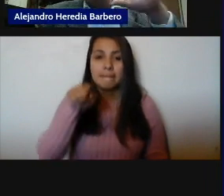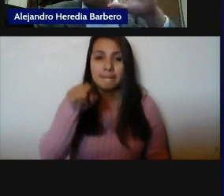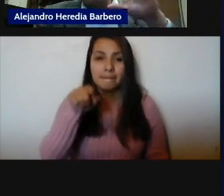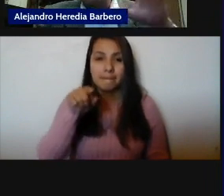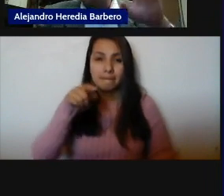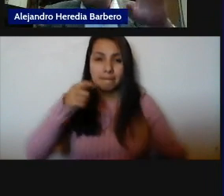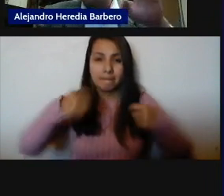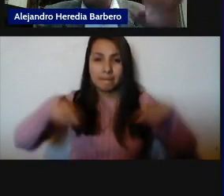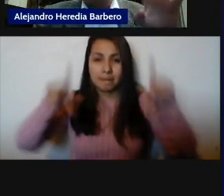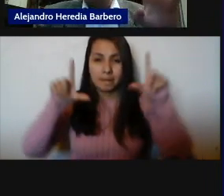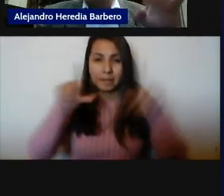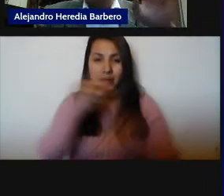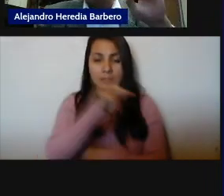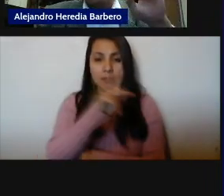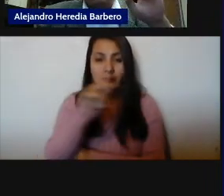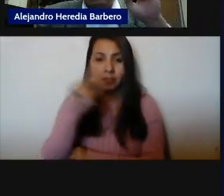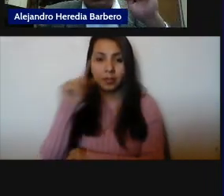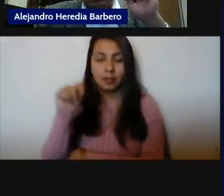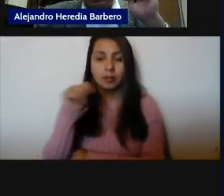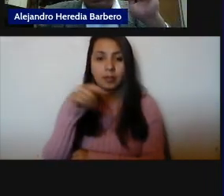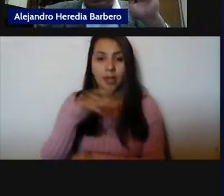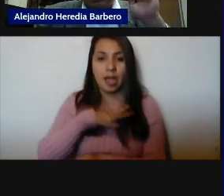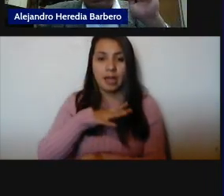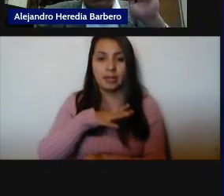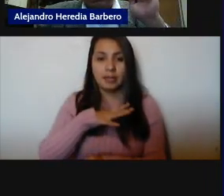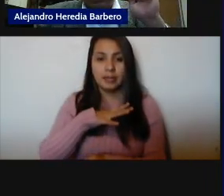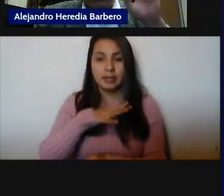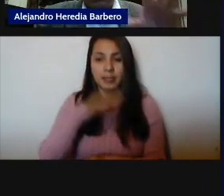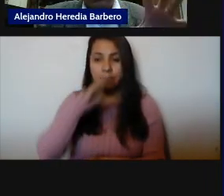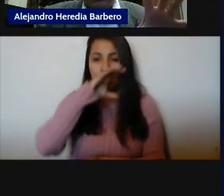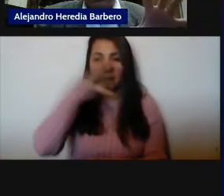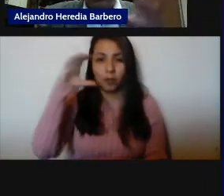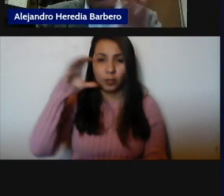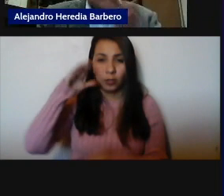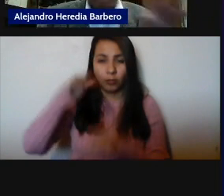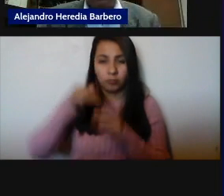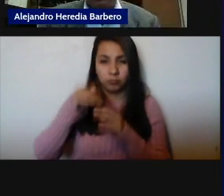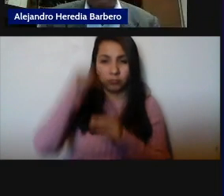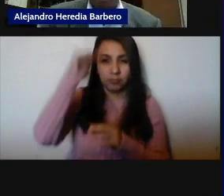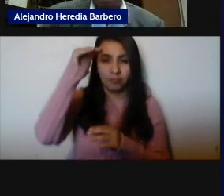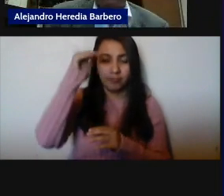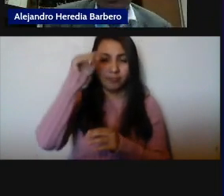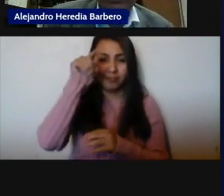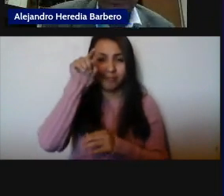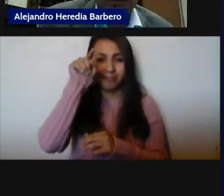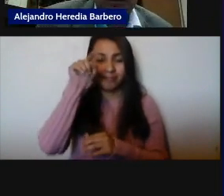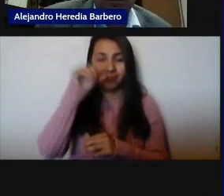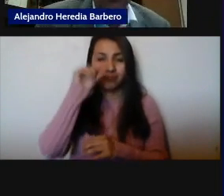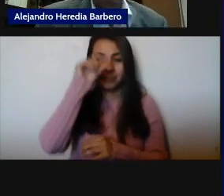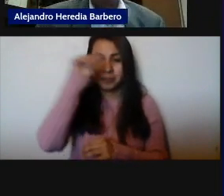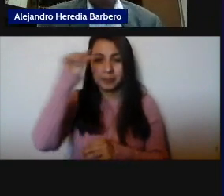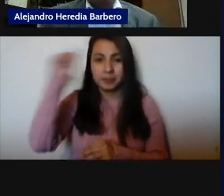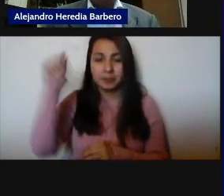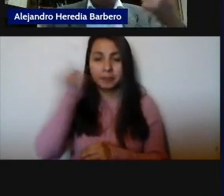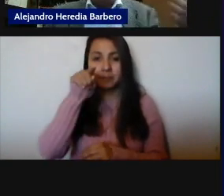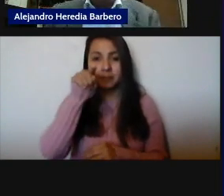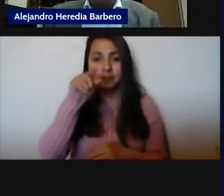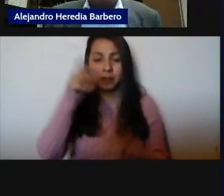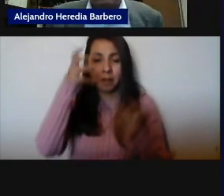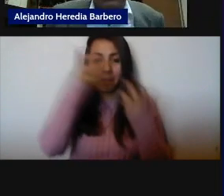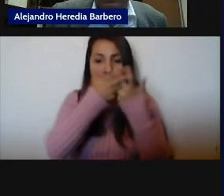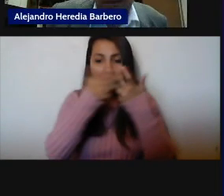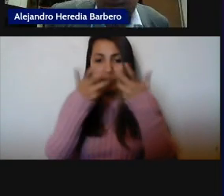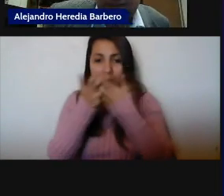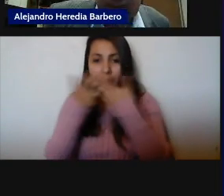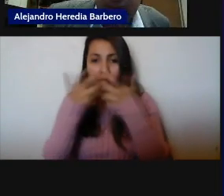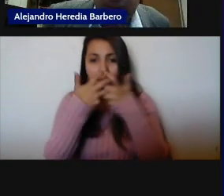Lo que tenemos en esta diapositiva también, en la parte de arriba, la imagen donde están los cristalitos, pues es la formación de